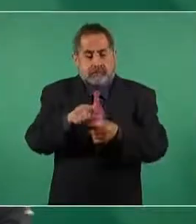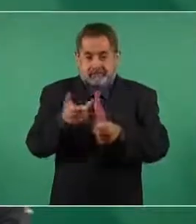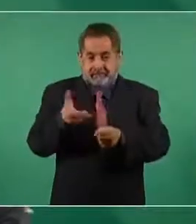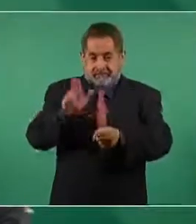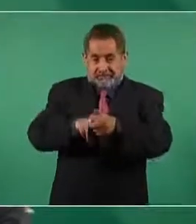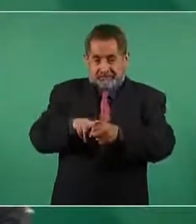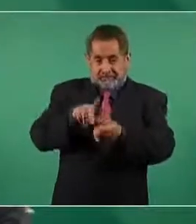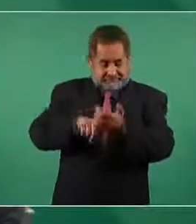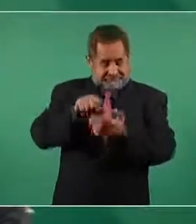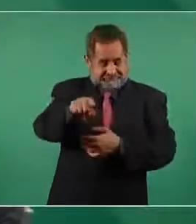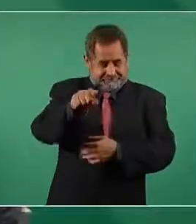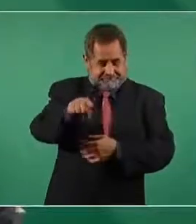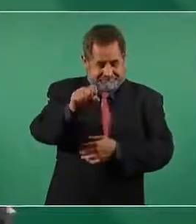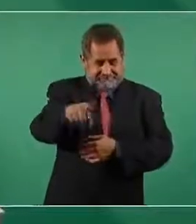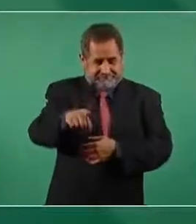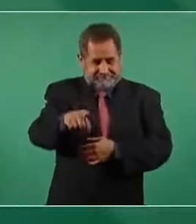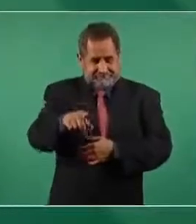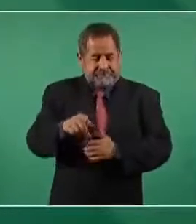hospital,